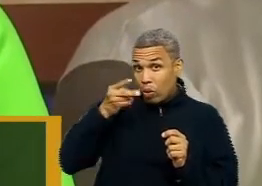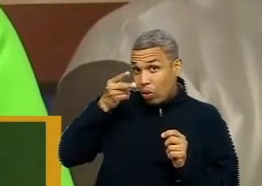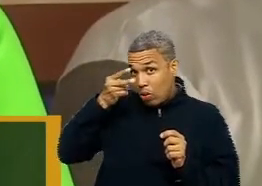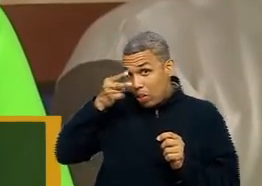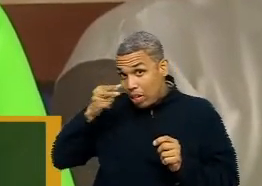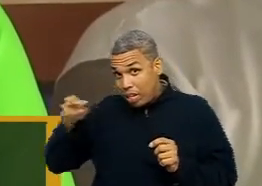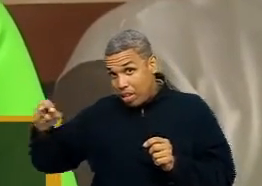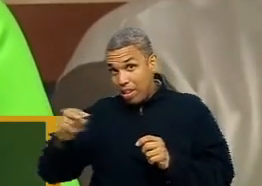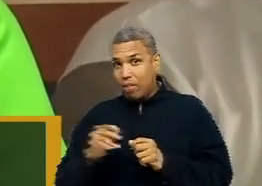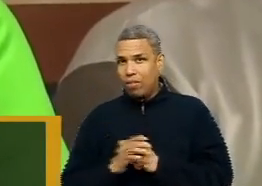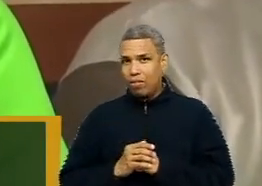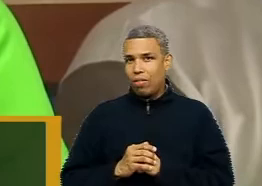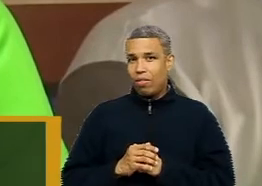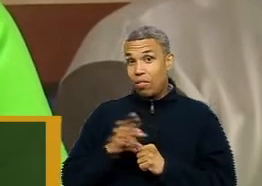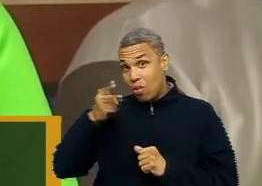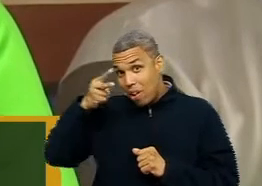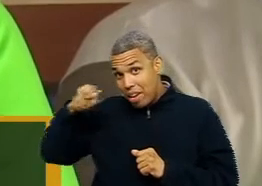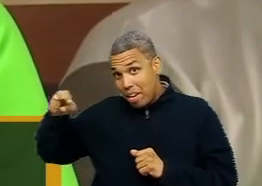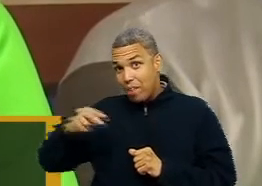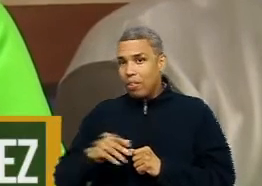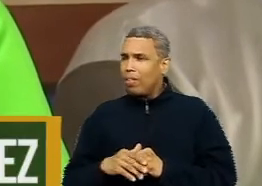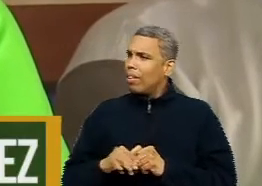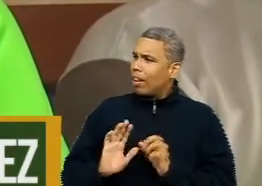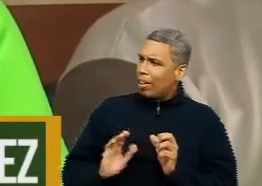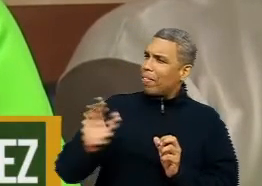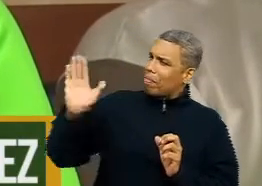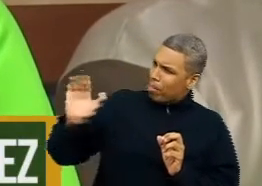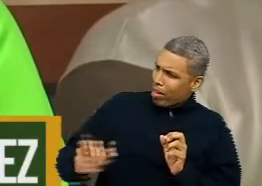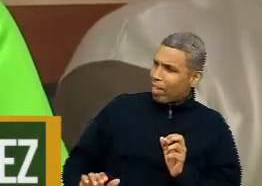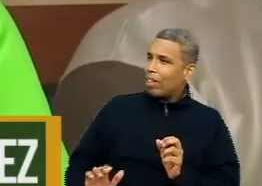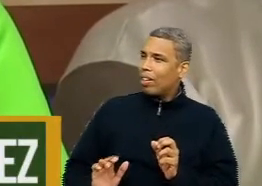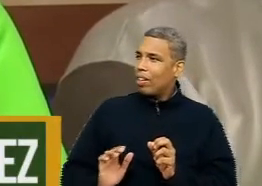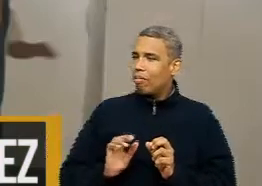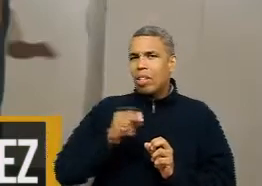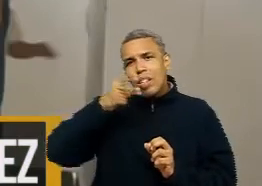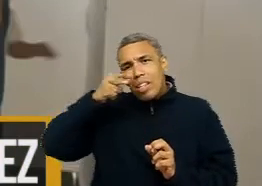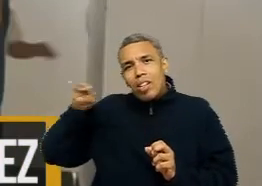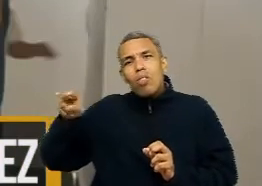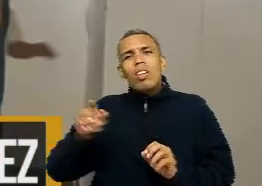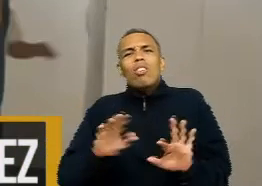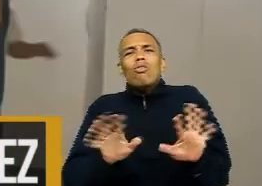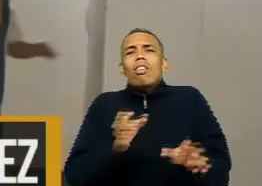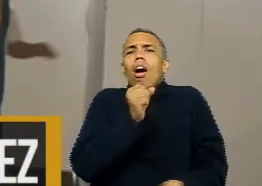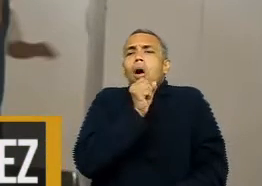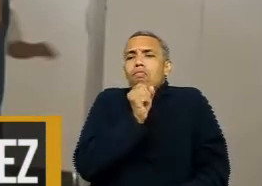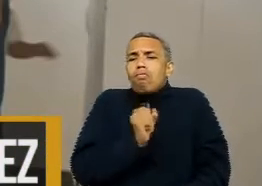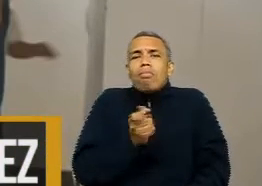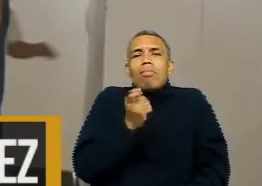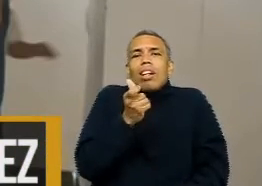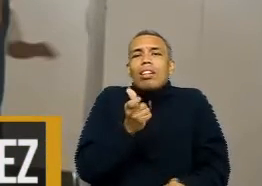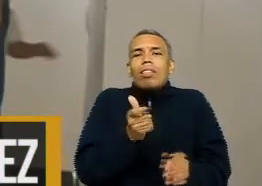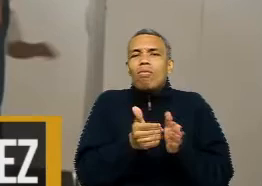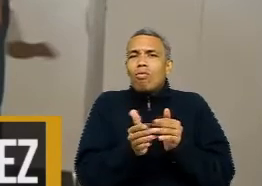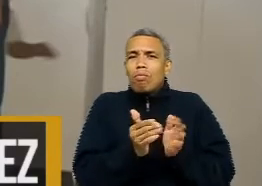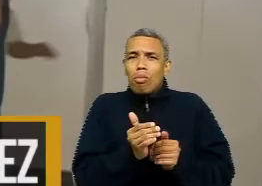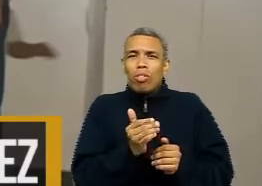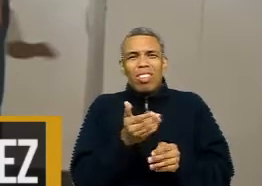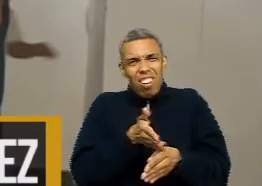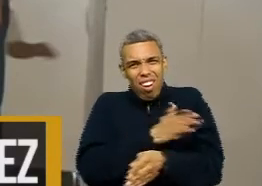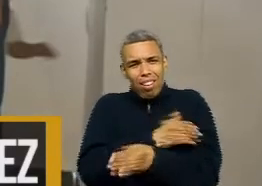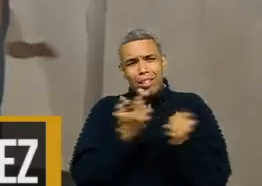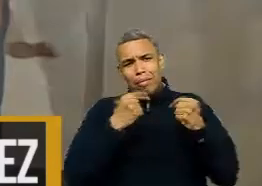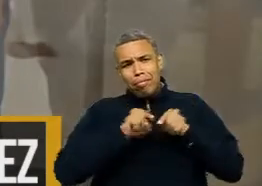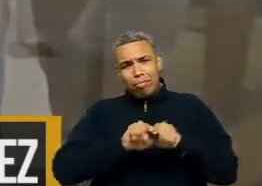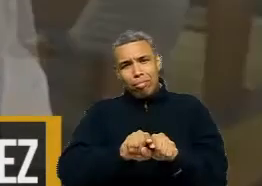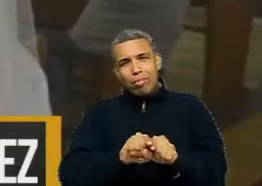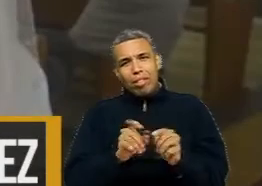papá. Y así fue, él llegó de Bogotá, llegó de una vez que tiene el microciclo en Bogotá, y de una vez se